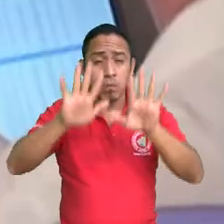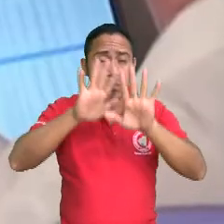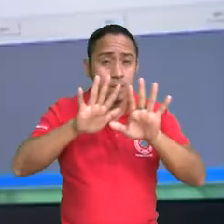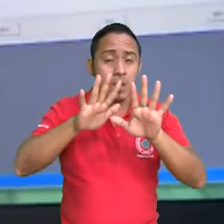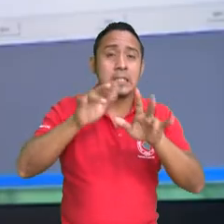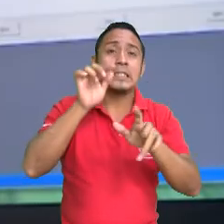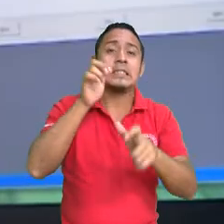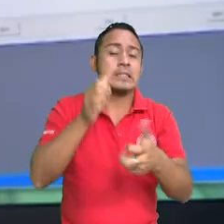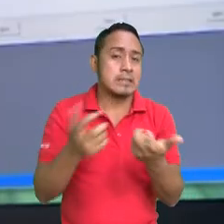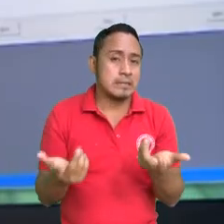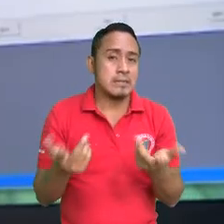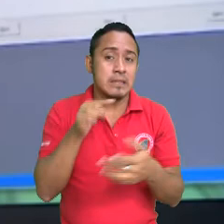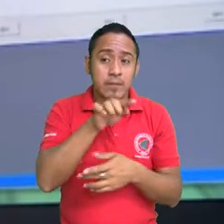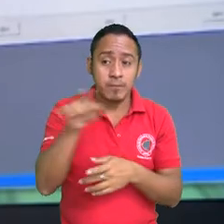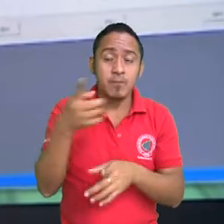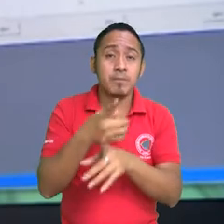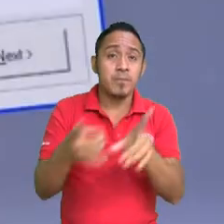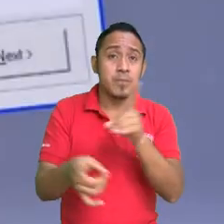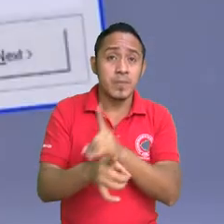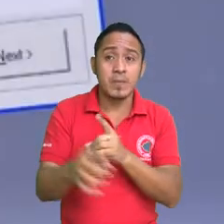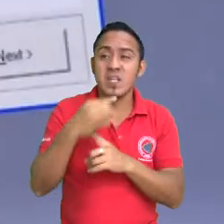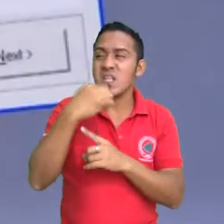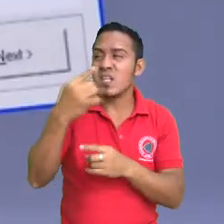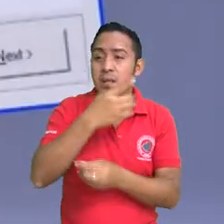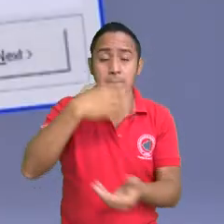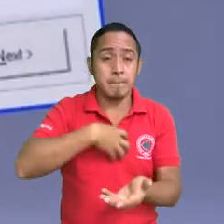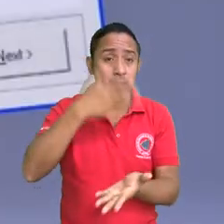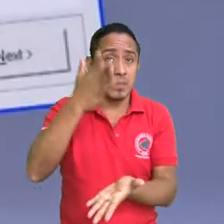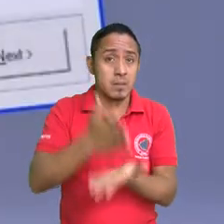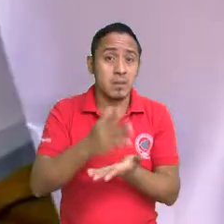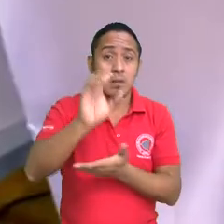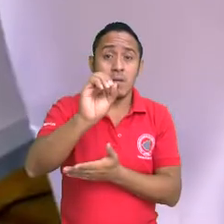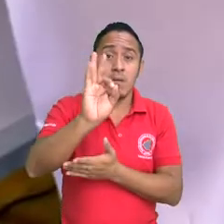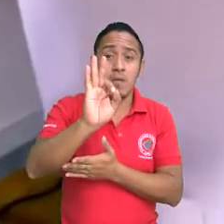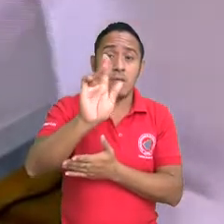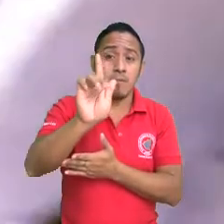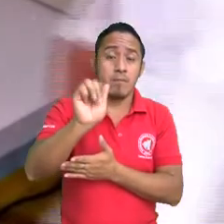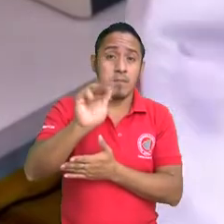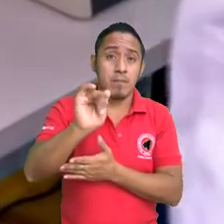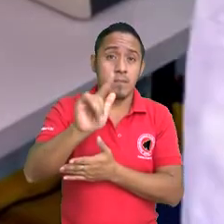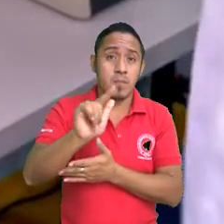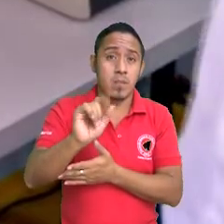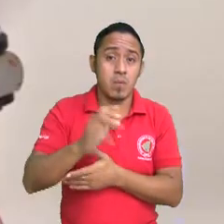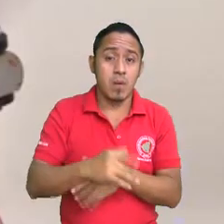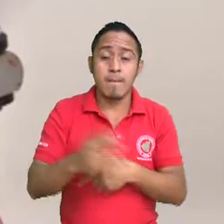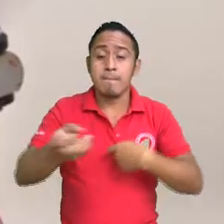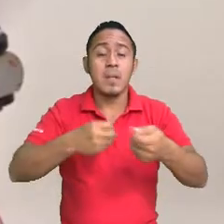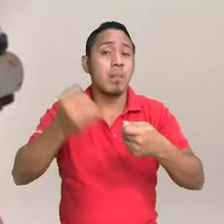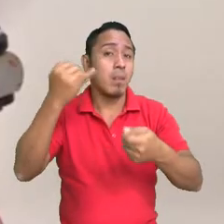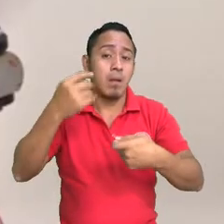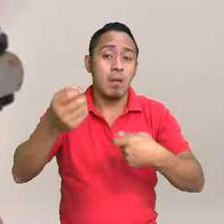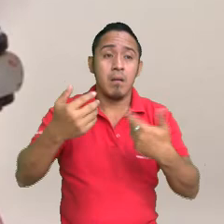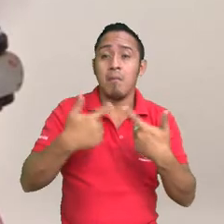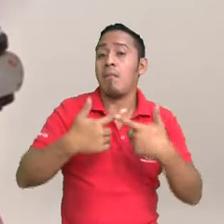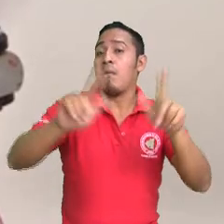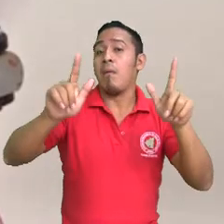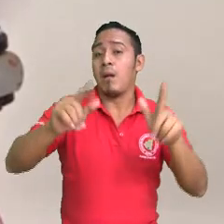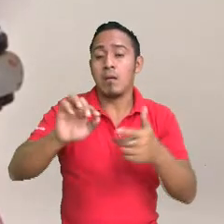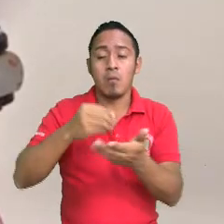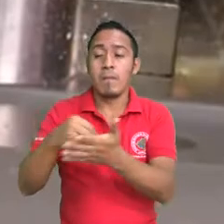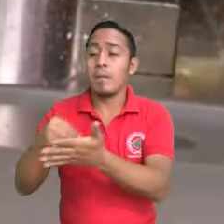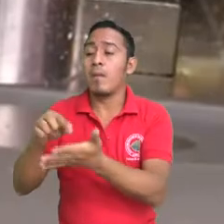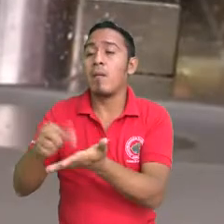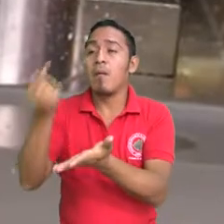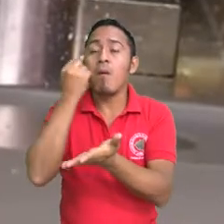Realmente eso debería ser indicado por un oftalmólogo y no a venta libre, como ocurre en muchos lugares. ¿Quiere decir que